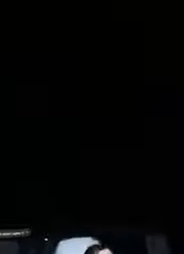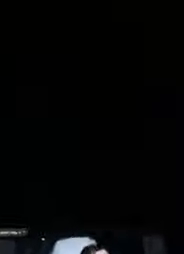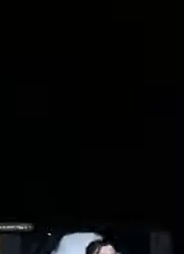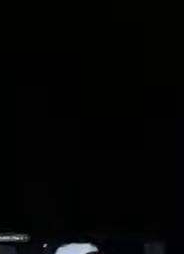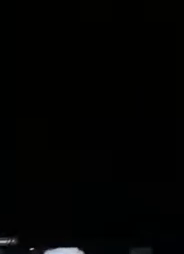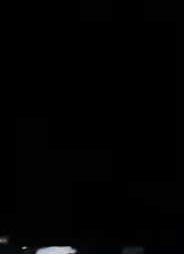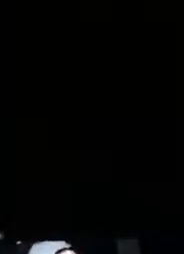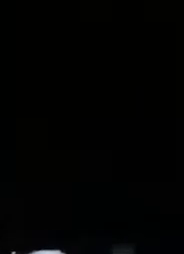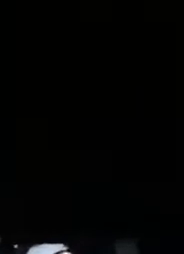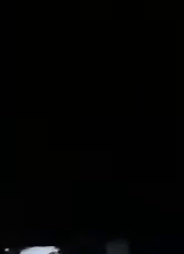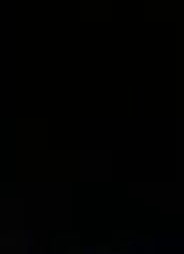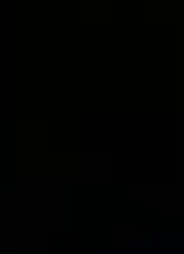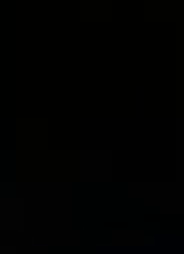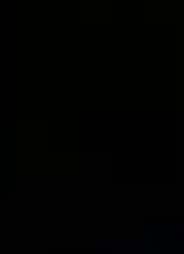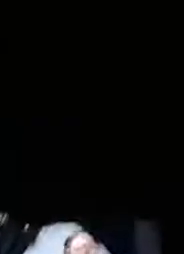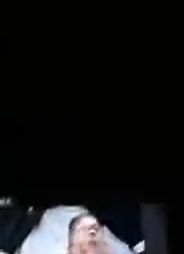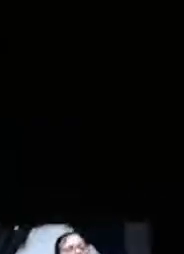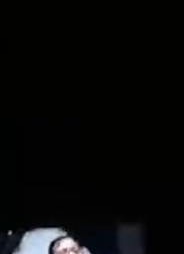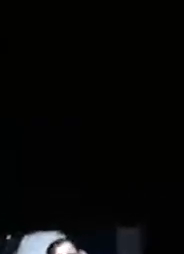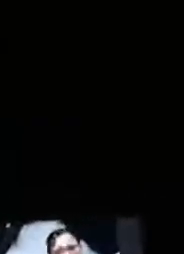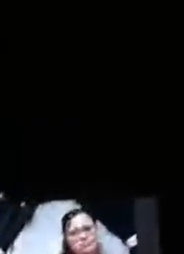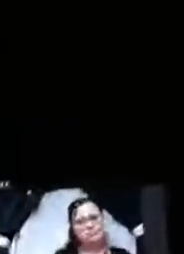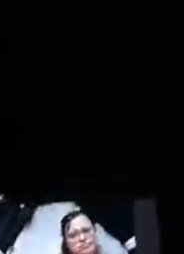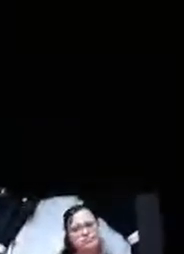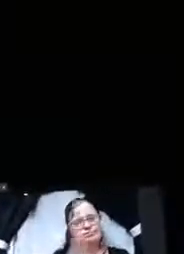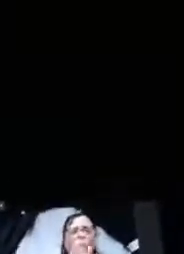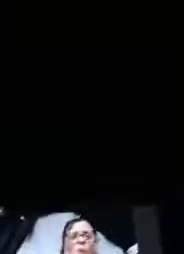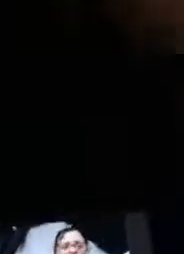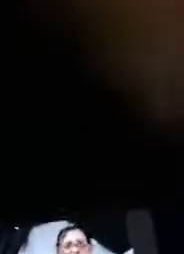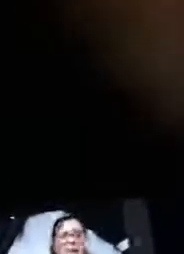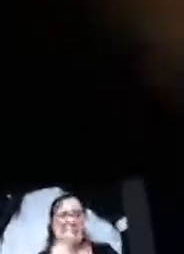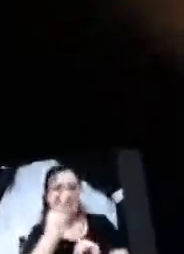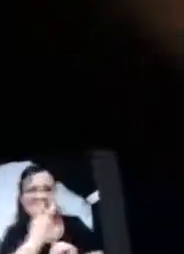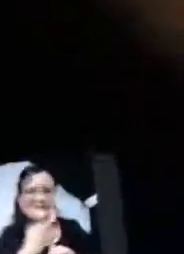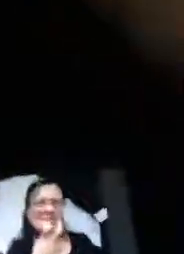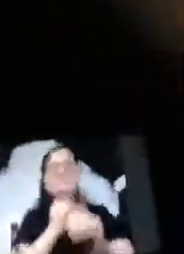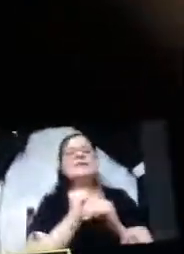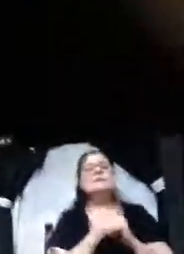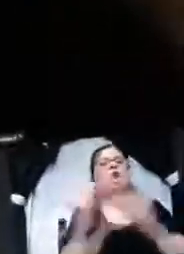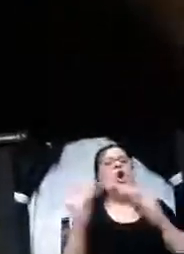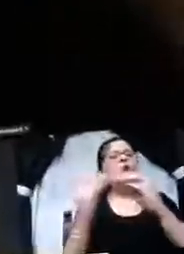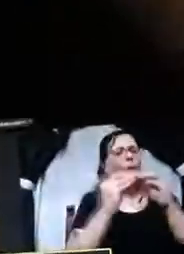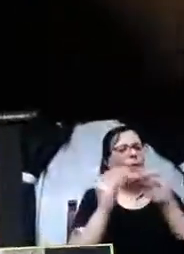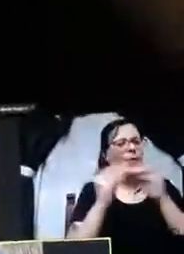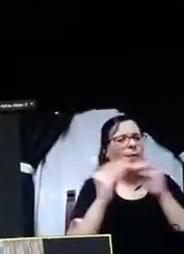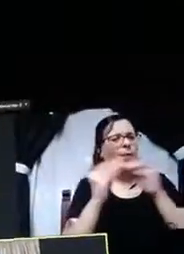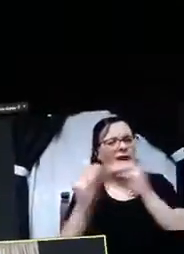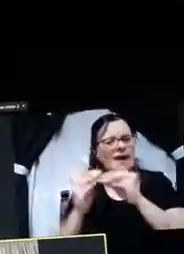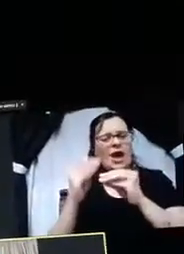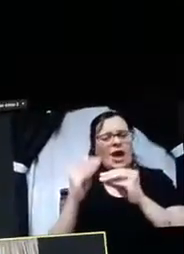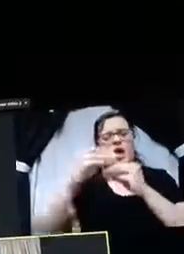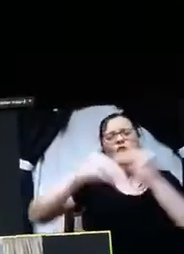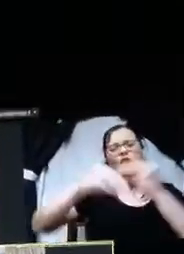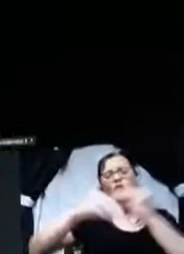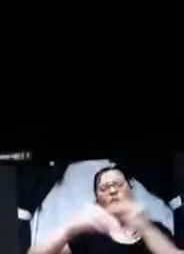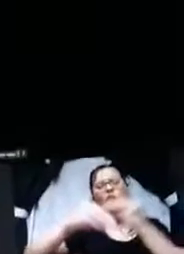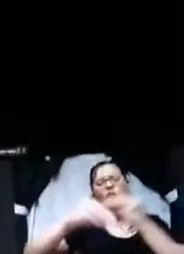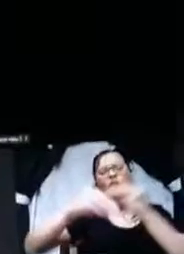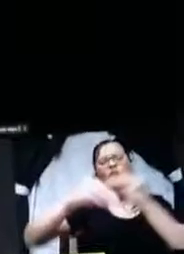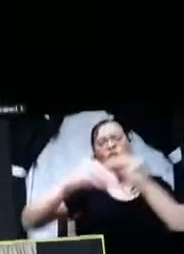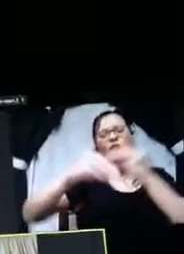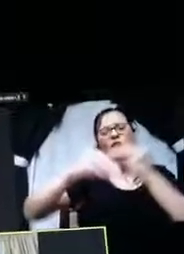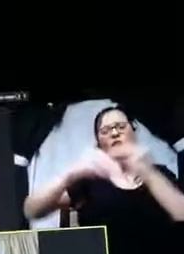los papás siempre acompañaron todo, porque la verdad que se formó todo un sistema de contención súper lindo.